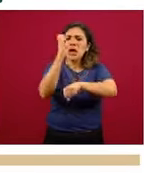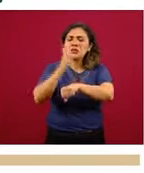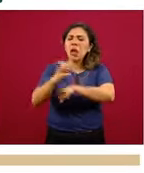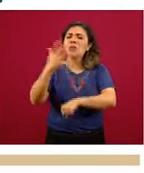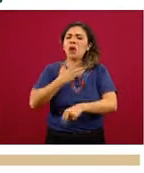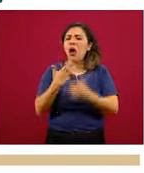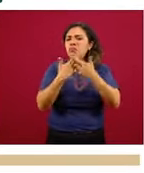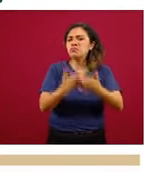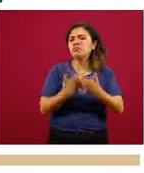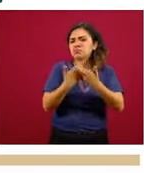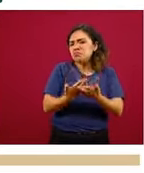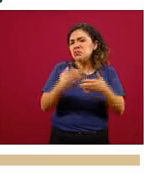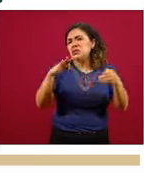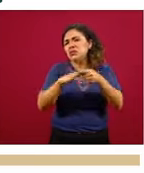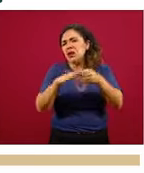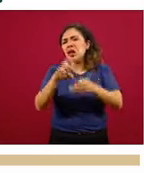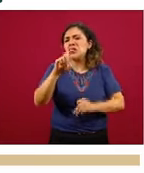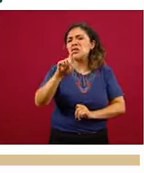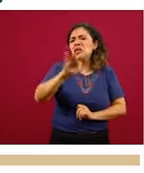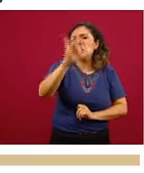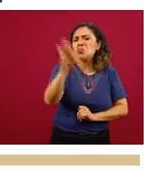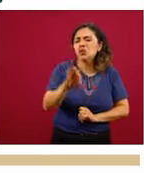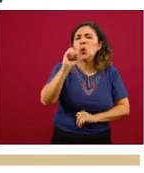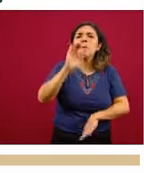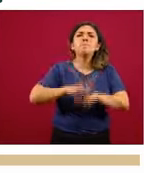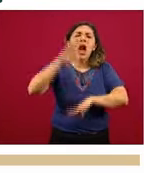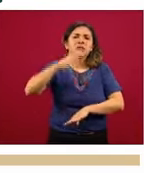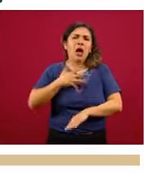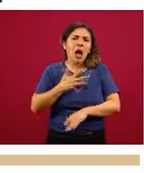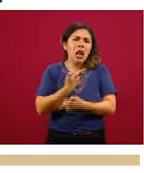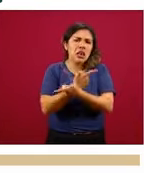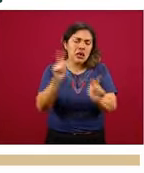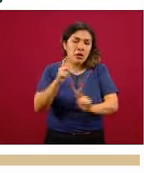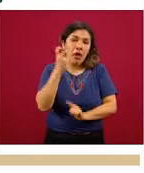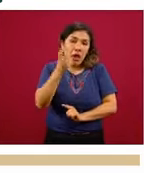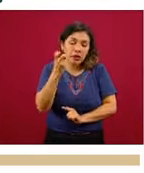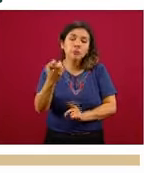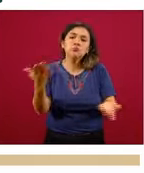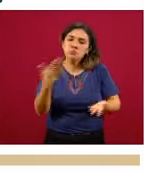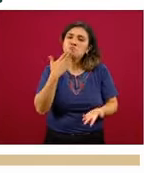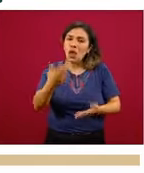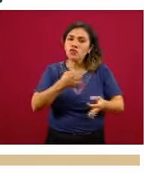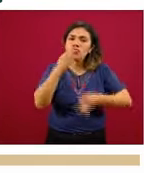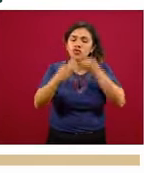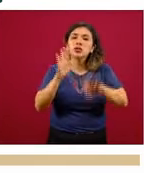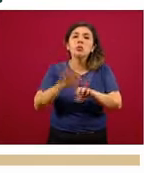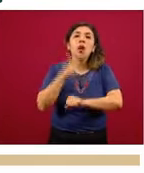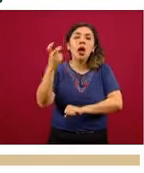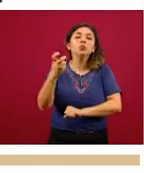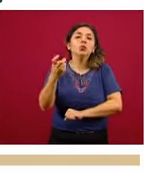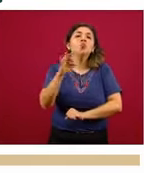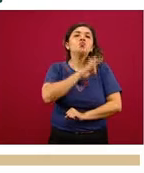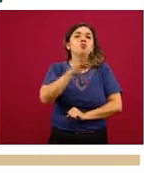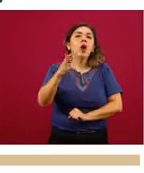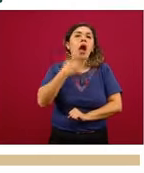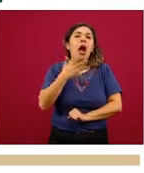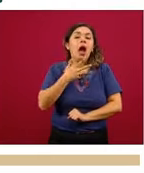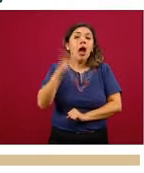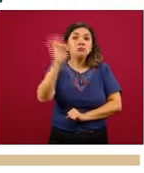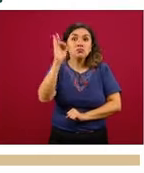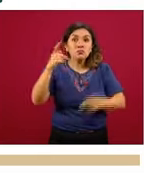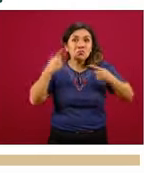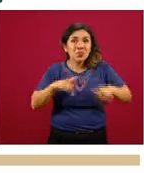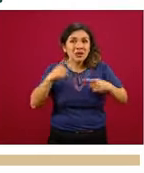al menos 30% o más de disponibilidad, lo cual también es bueno porque lógicamente va a permitir que si